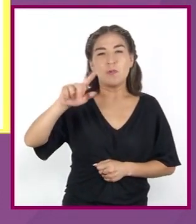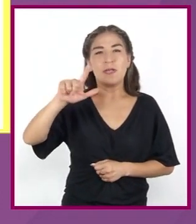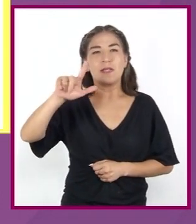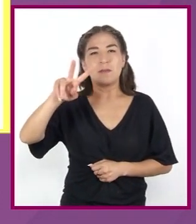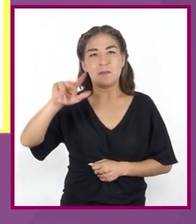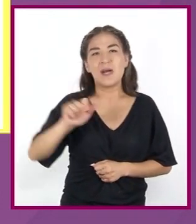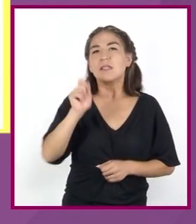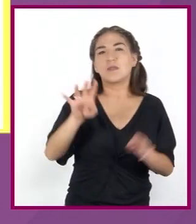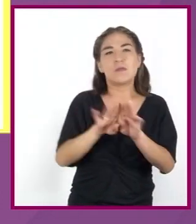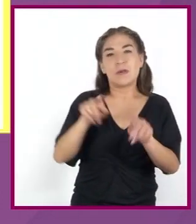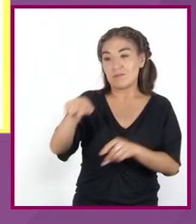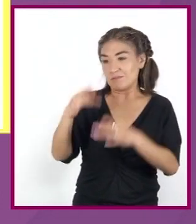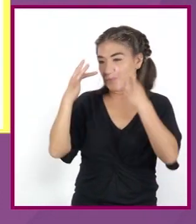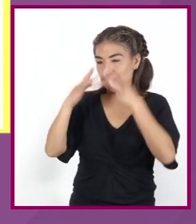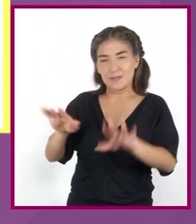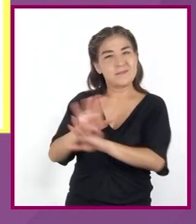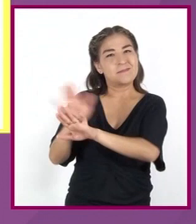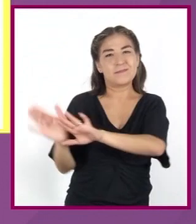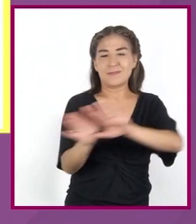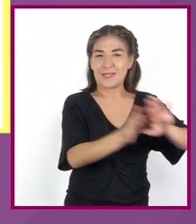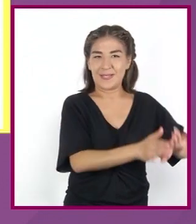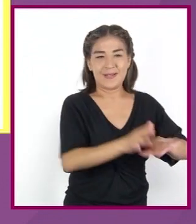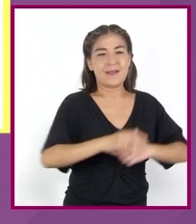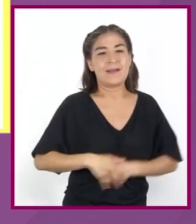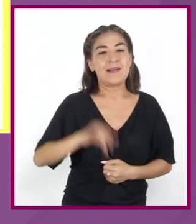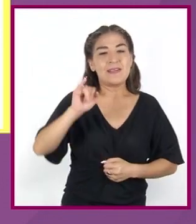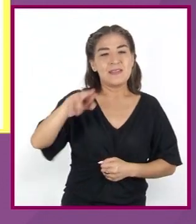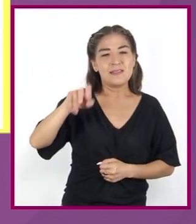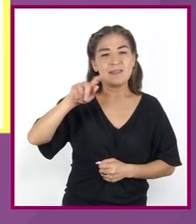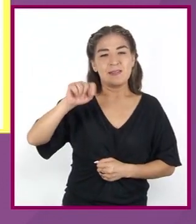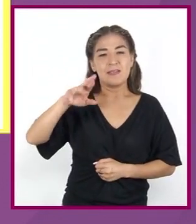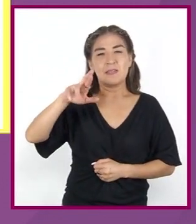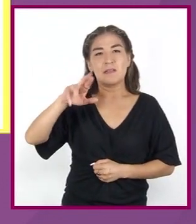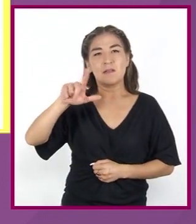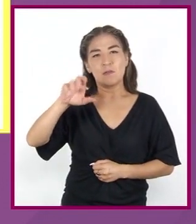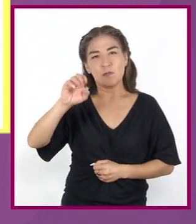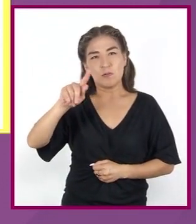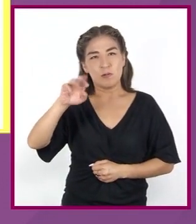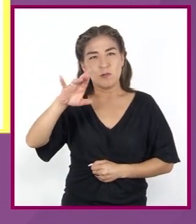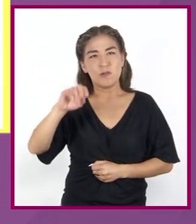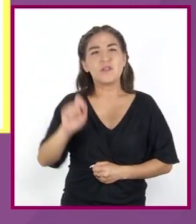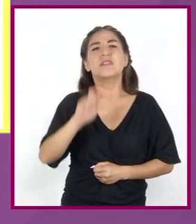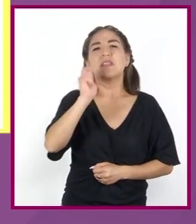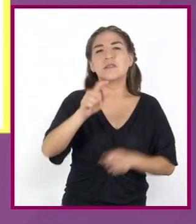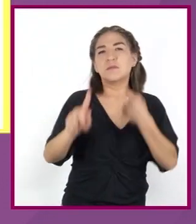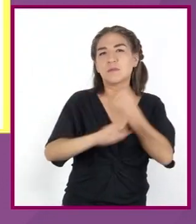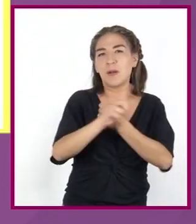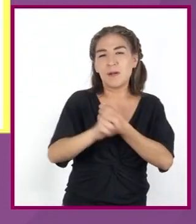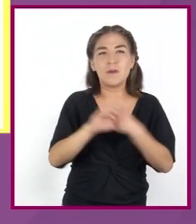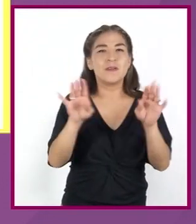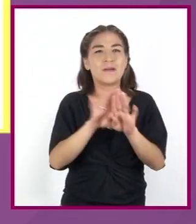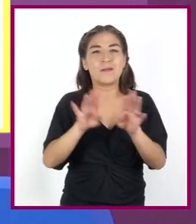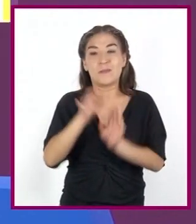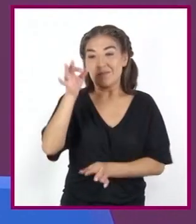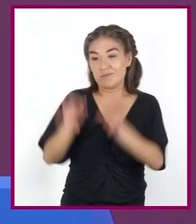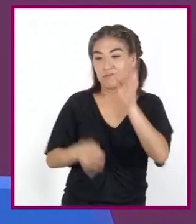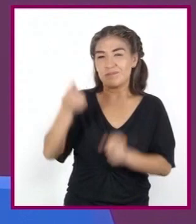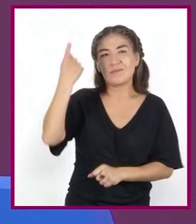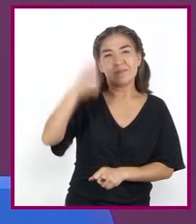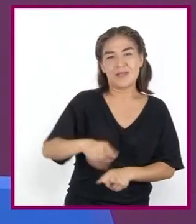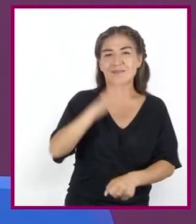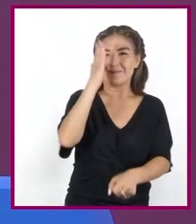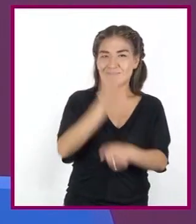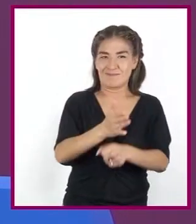cargos. Y por último, interlocutorios son aquellos asuntos que ocurren antes de alguna sentencia. En